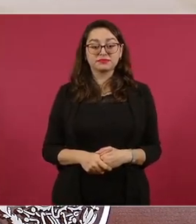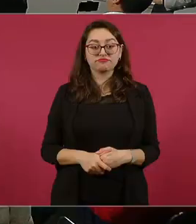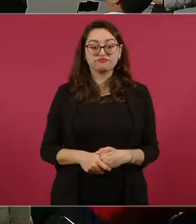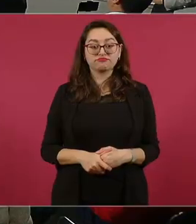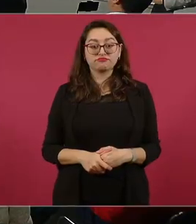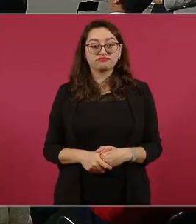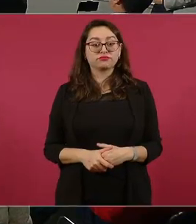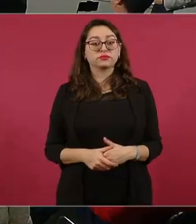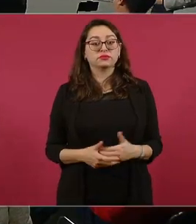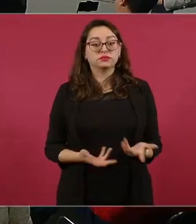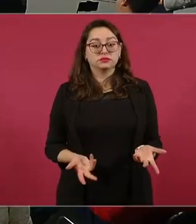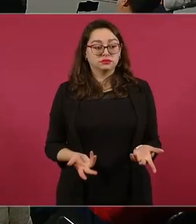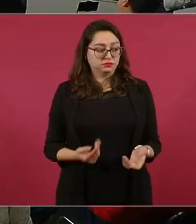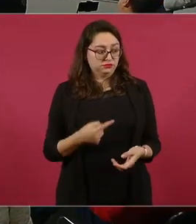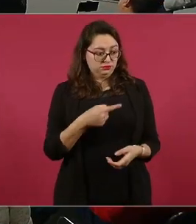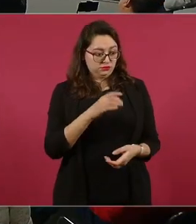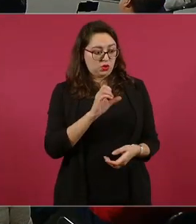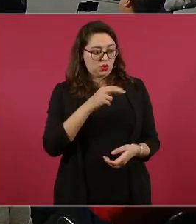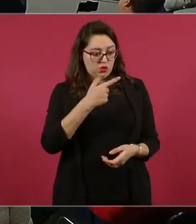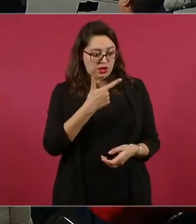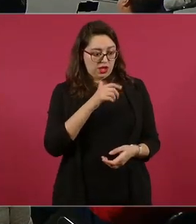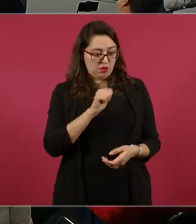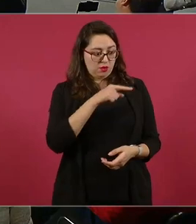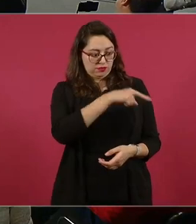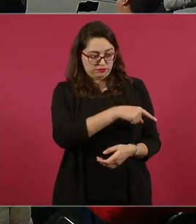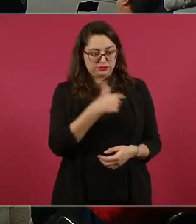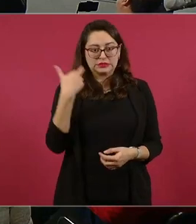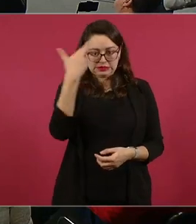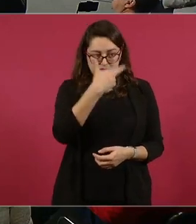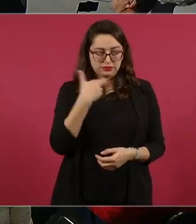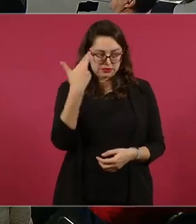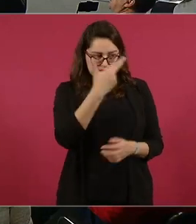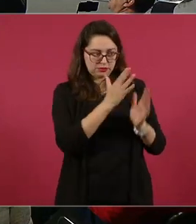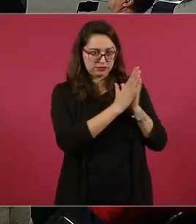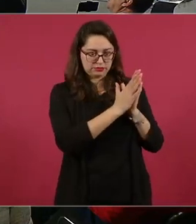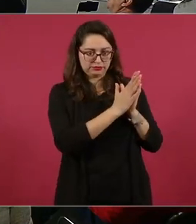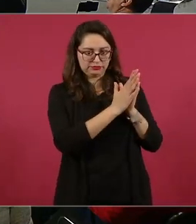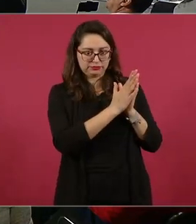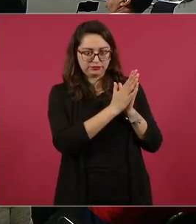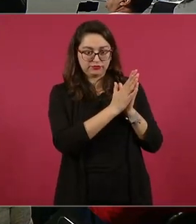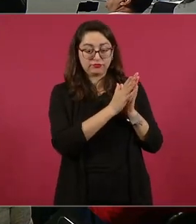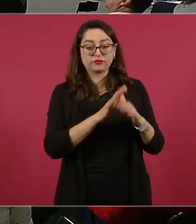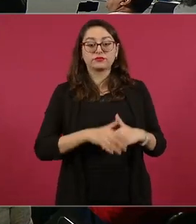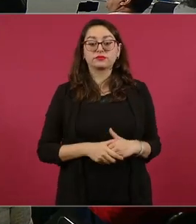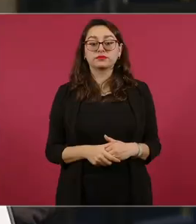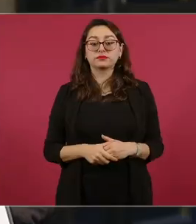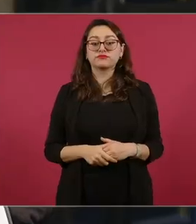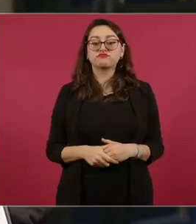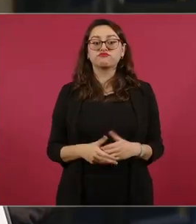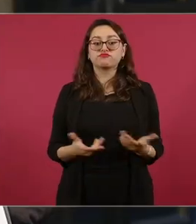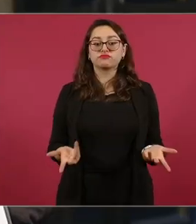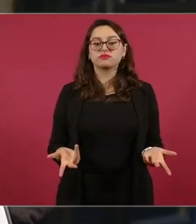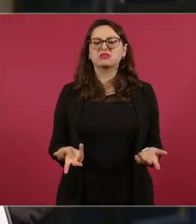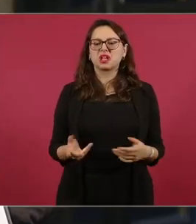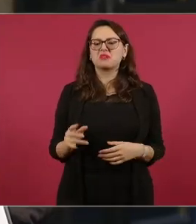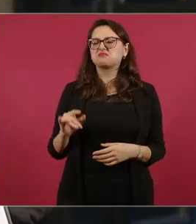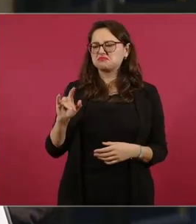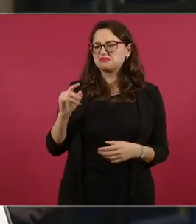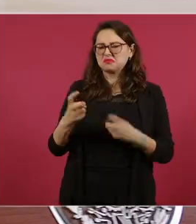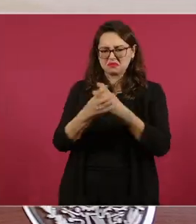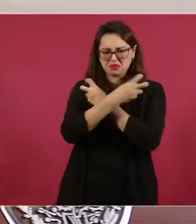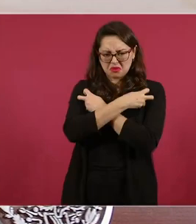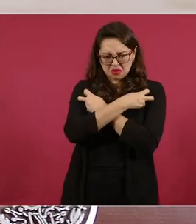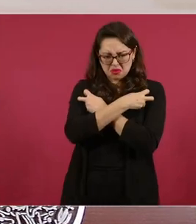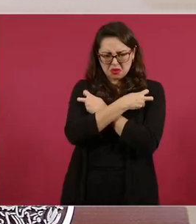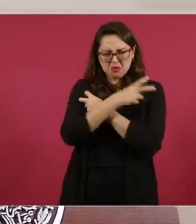agua, aquí lo van a revisar. Lo segundo es… Si sería partidario a que los restos de… Sí, gen, sí. Que